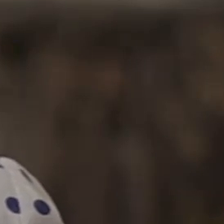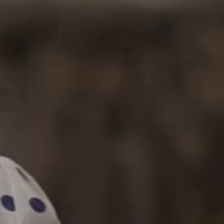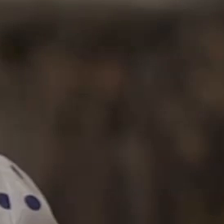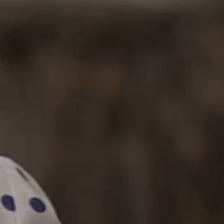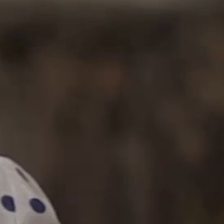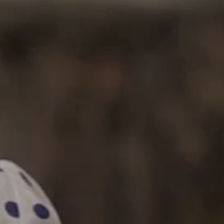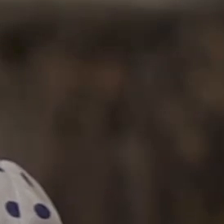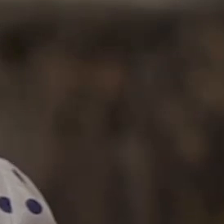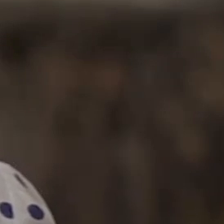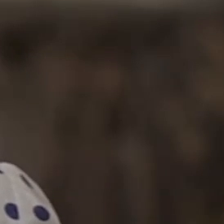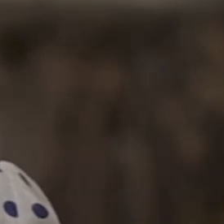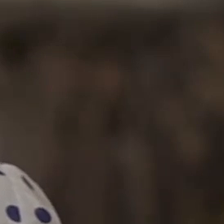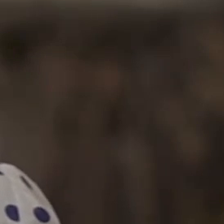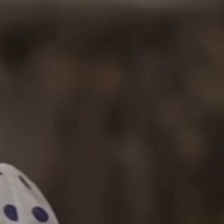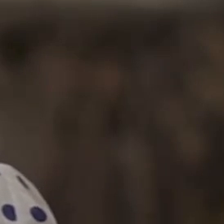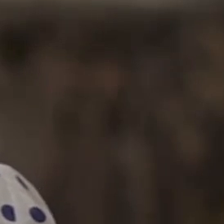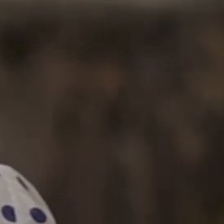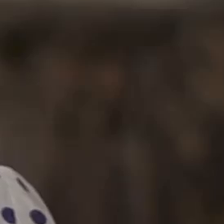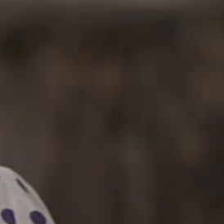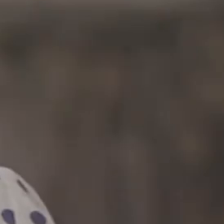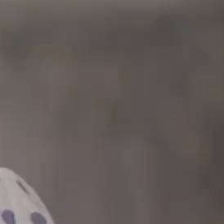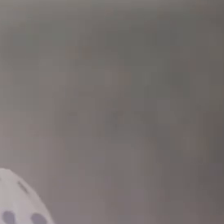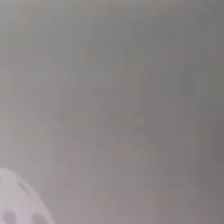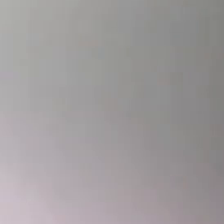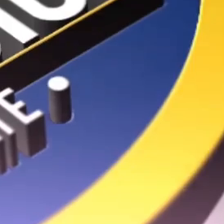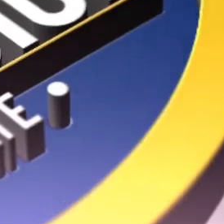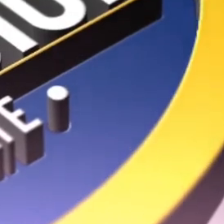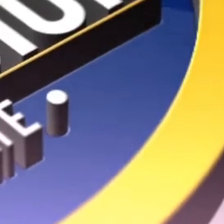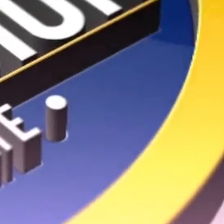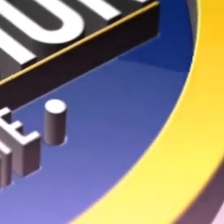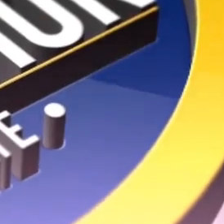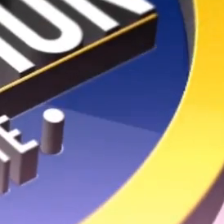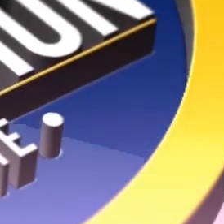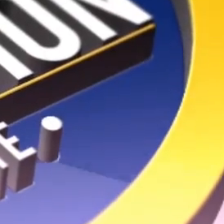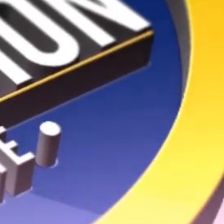independiente, vota por Liliana de Cote.